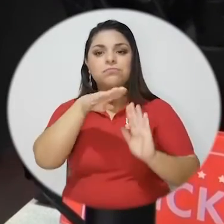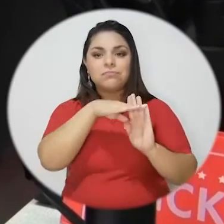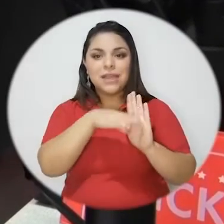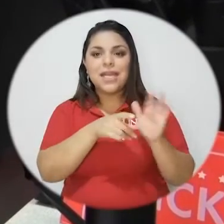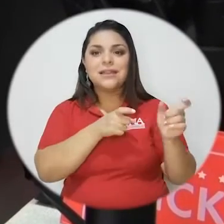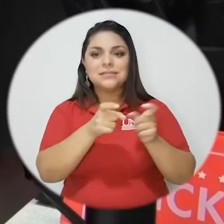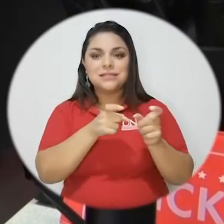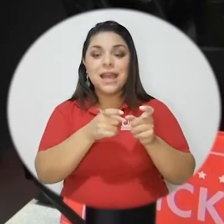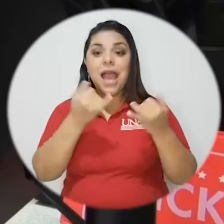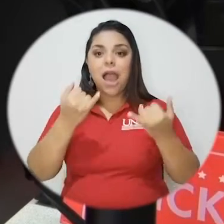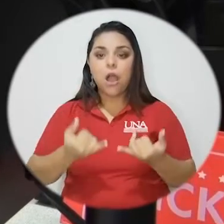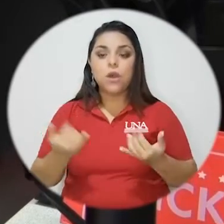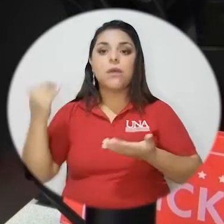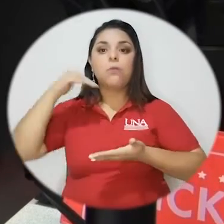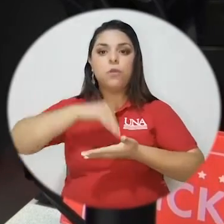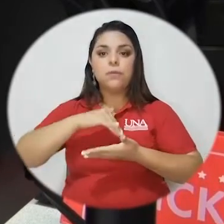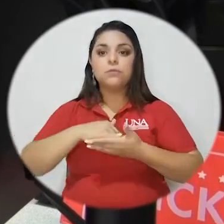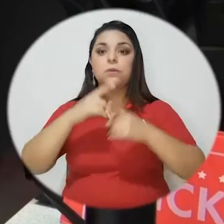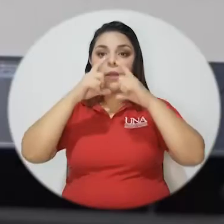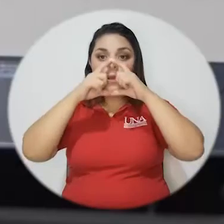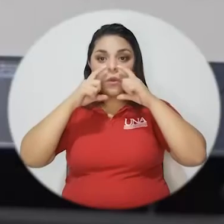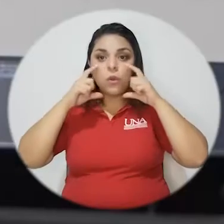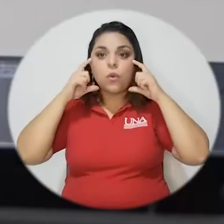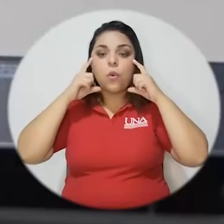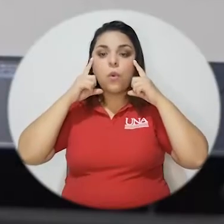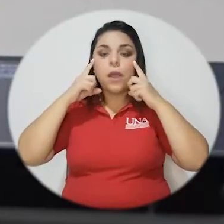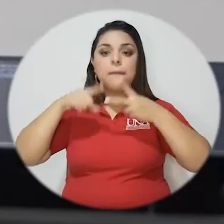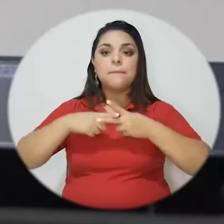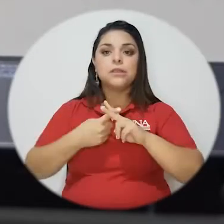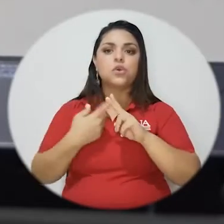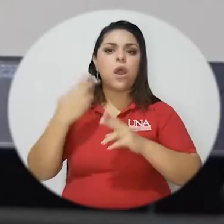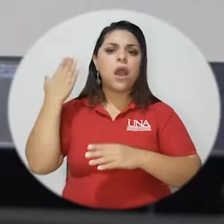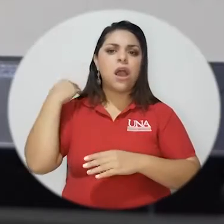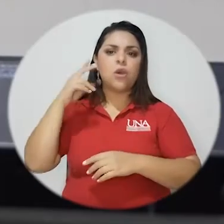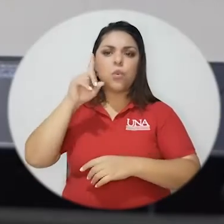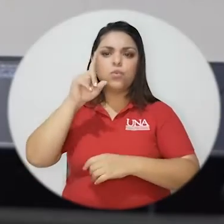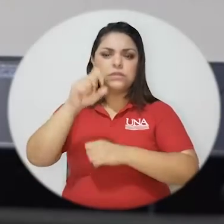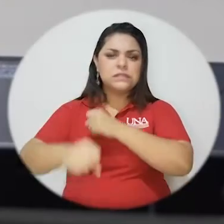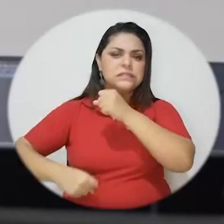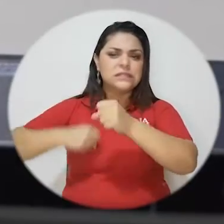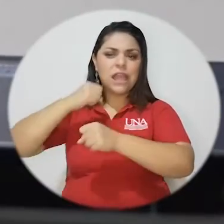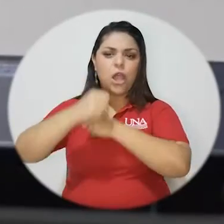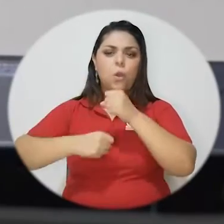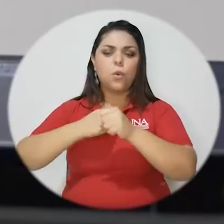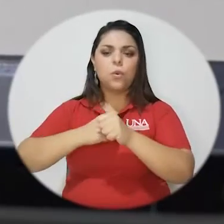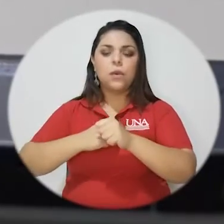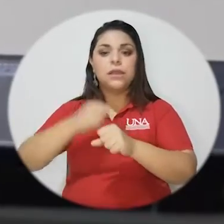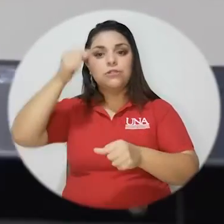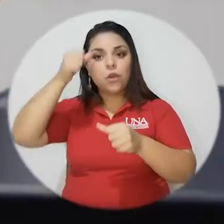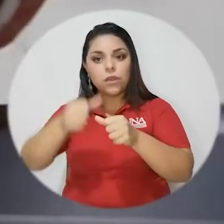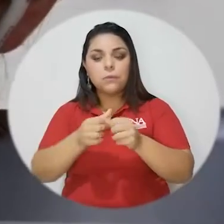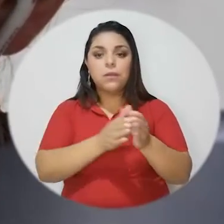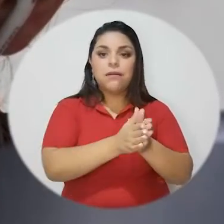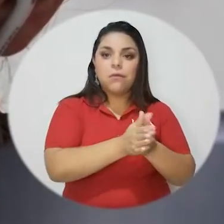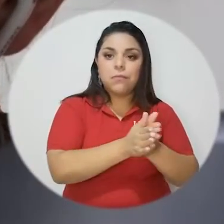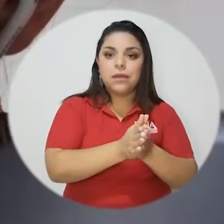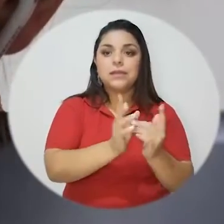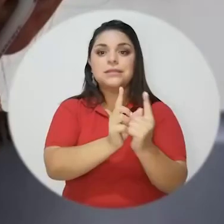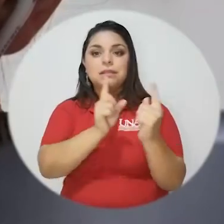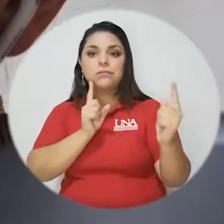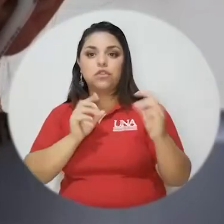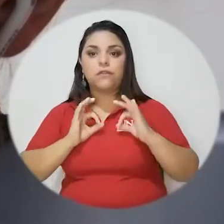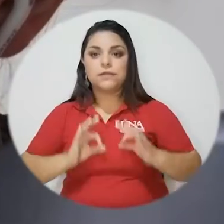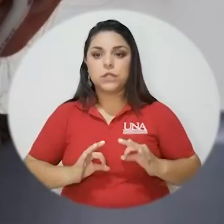precisamente las medidas que nos recordamos, porque la mascarilla se empezó a usar hace un siglo. que nos recordamos, más el lavado de